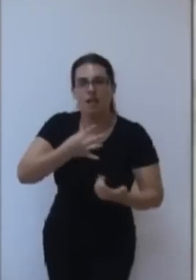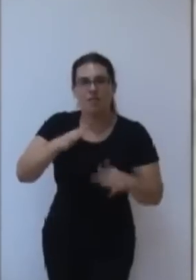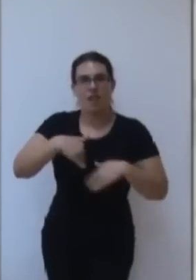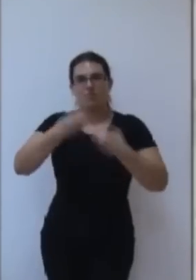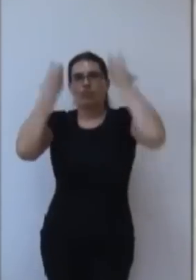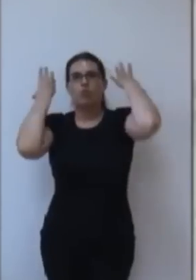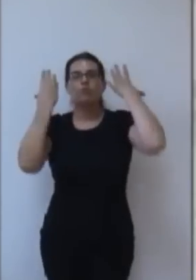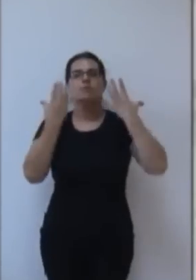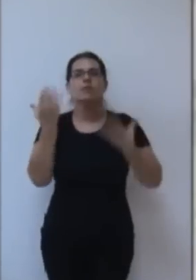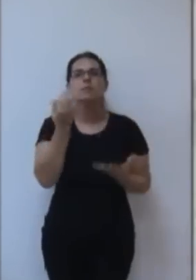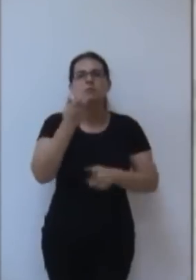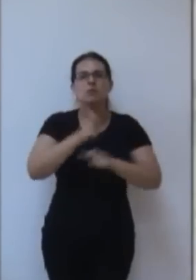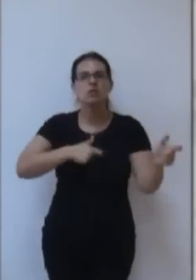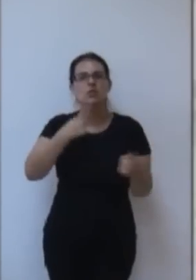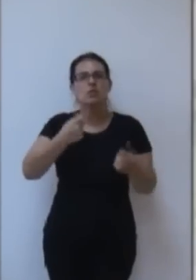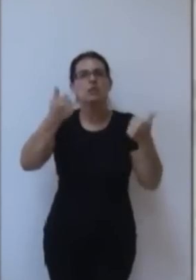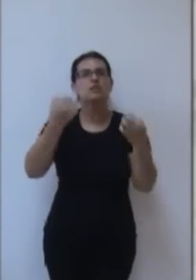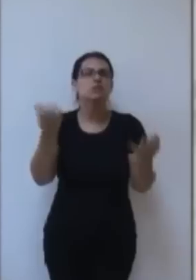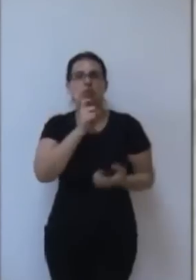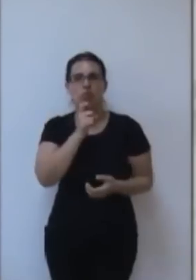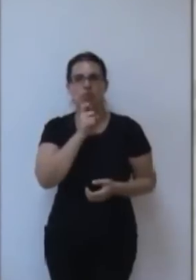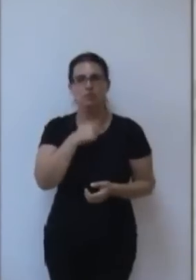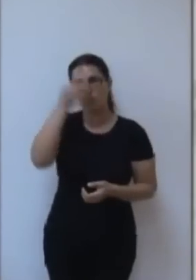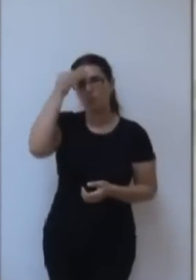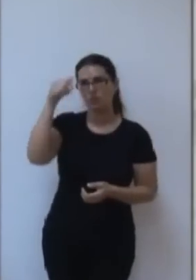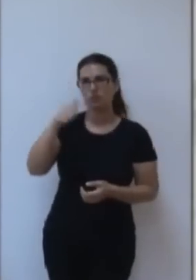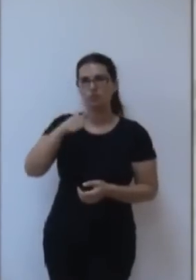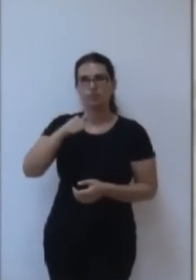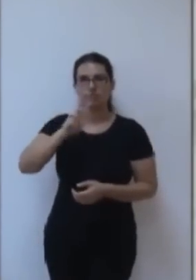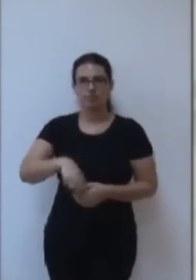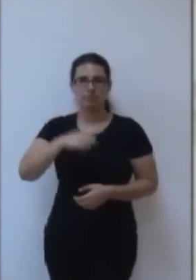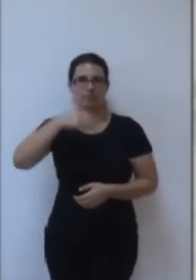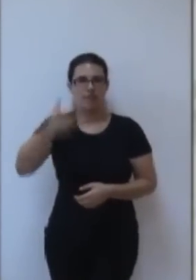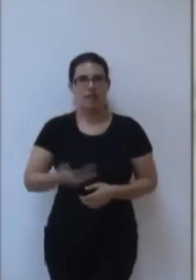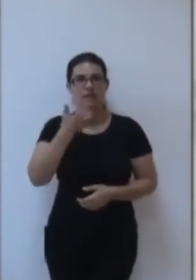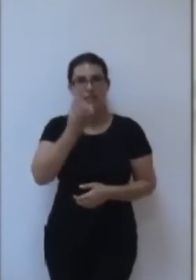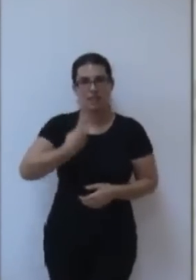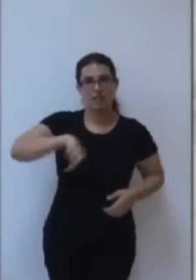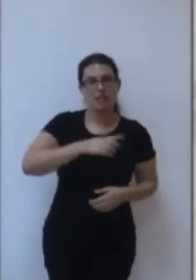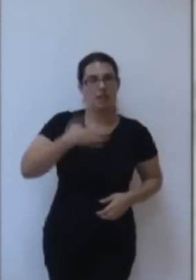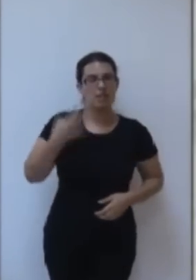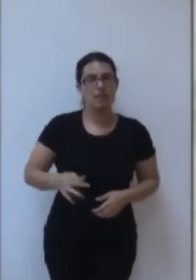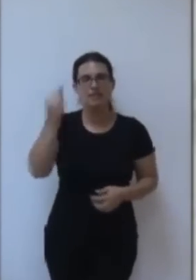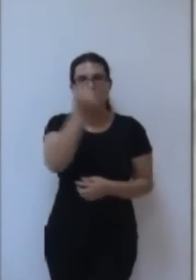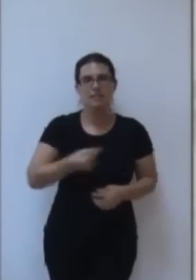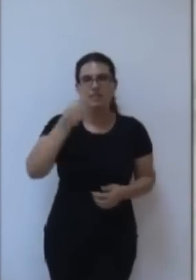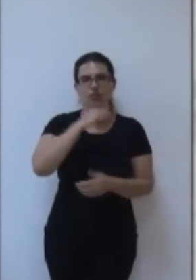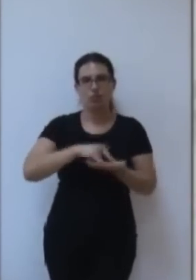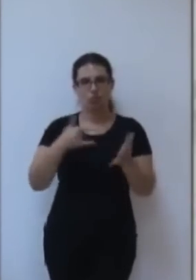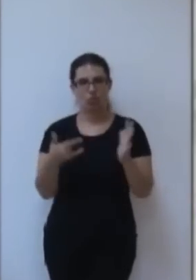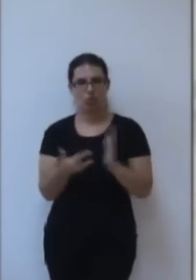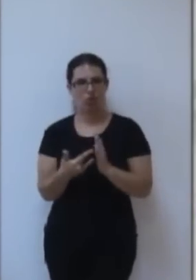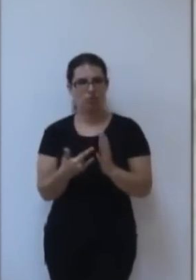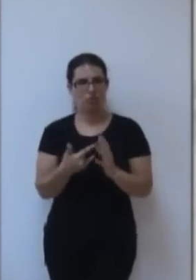más dificultades, ¿no? Yo creo que ahí está un poquito la clave, ¿no? Si somos capaces de diseñar tecnologías que sean